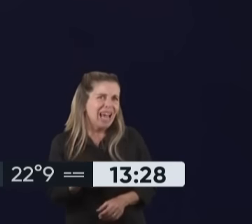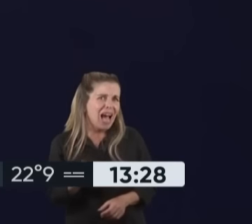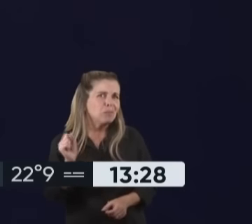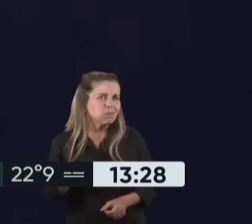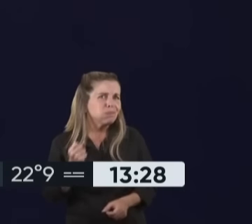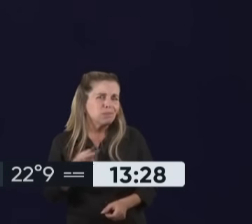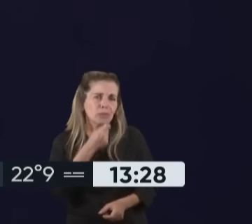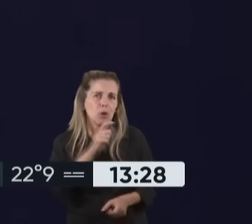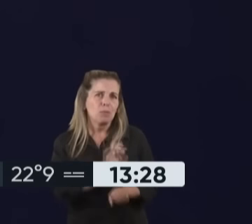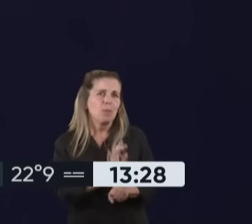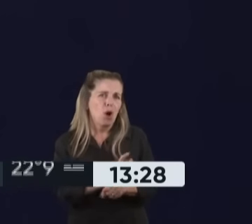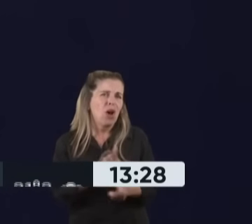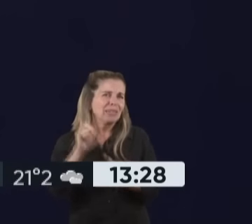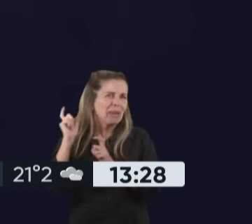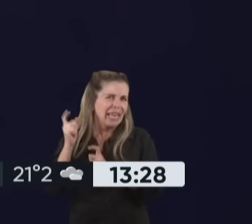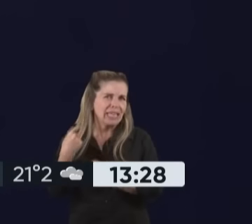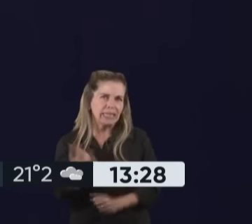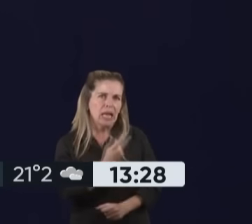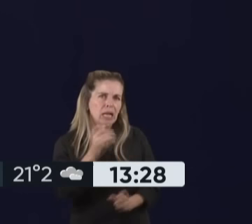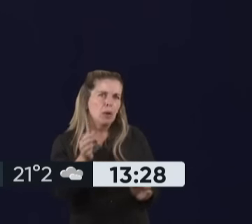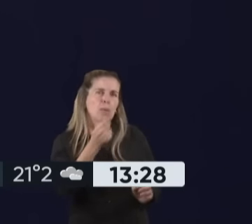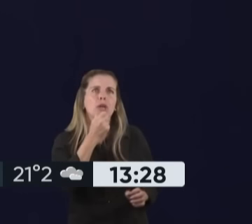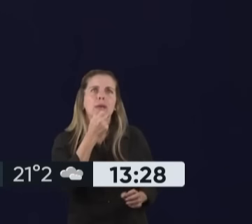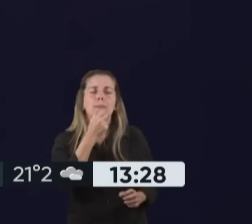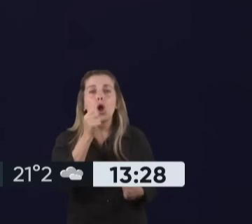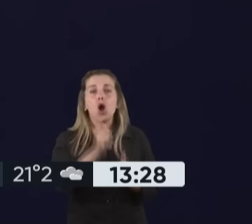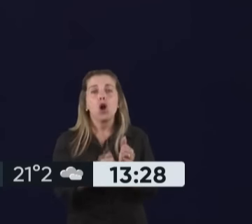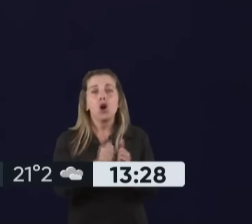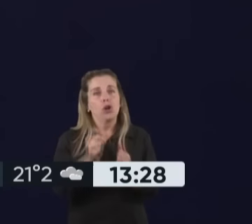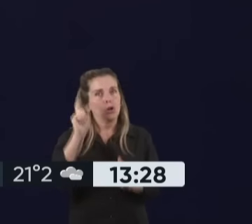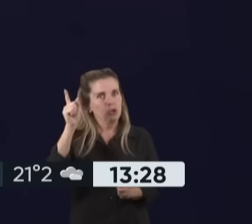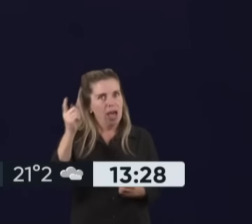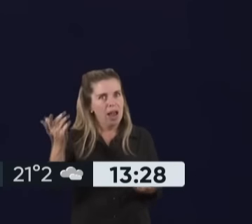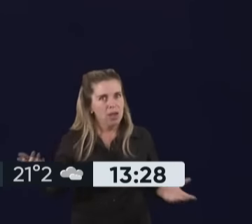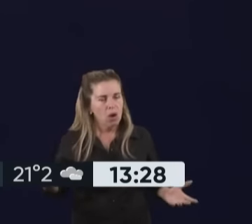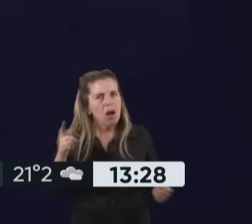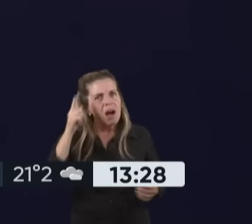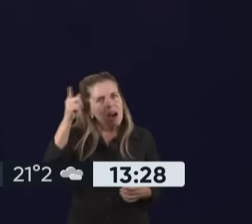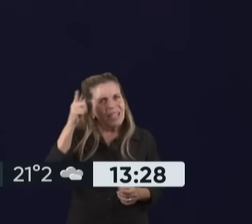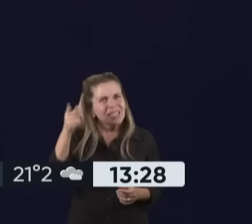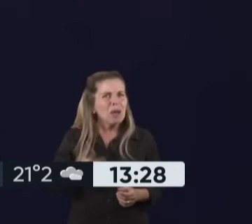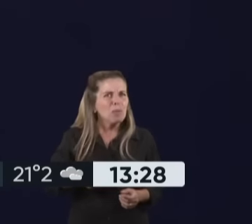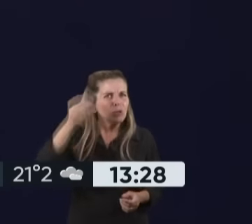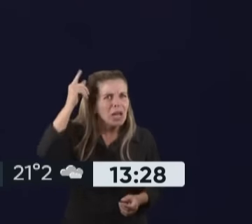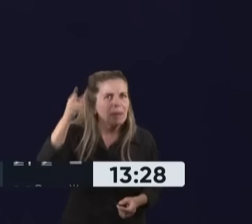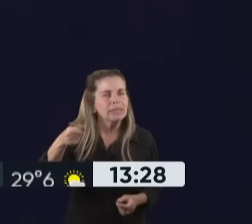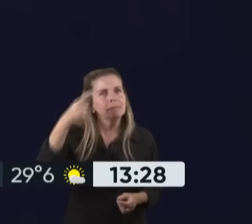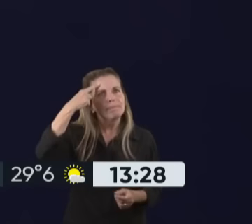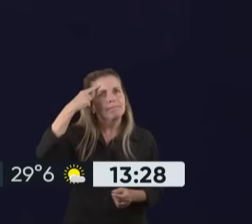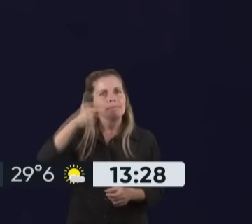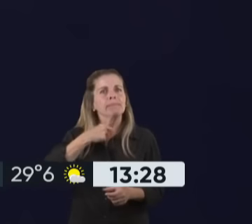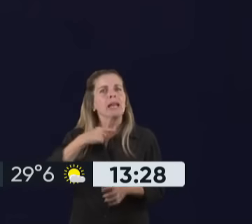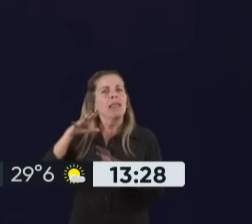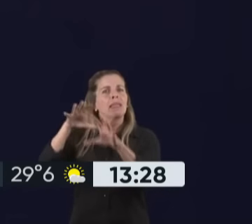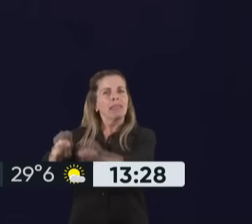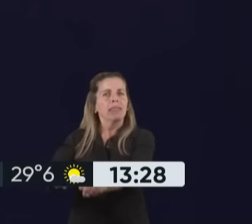es la experiencia que nosotros hemos vivido, por ejemplo, en Rosario, donde intentaban tomar una parte del territorio